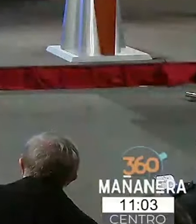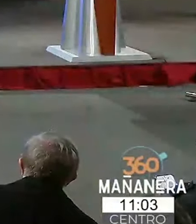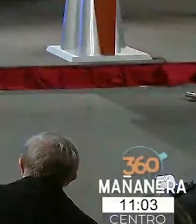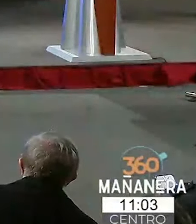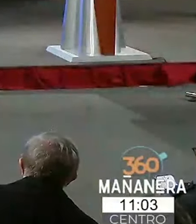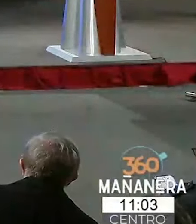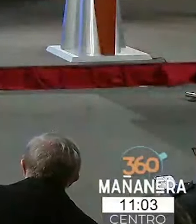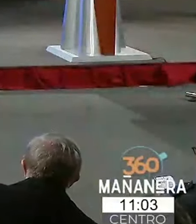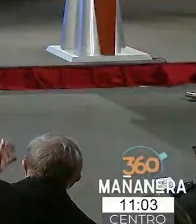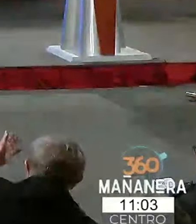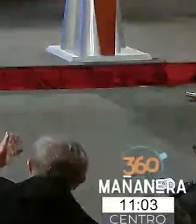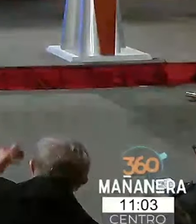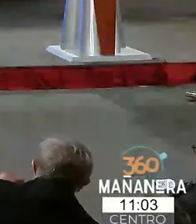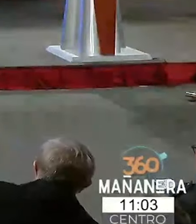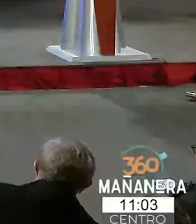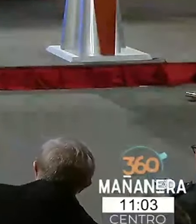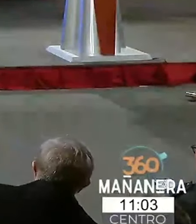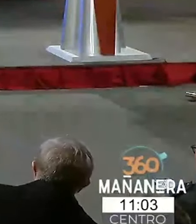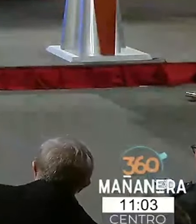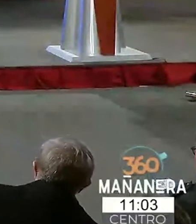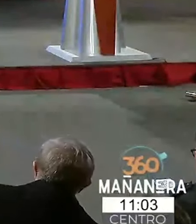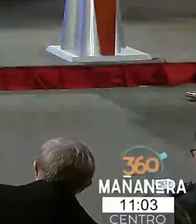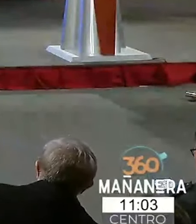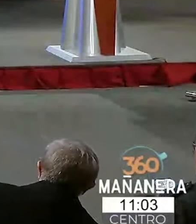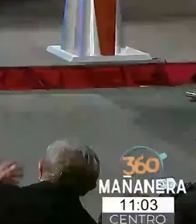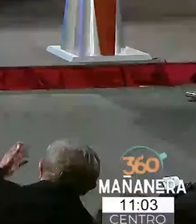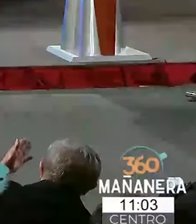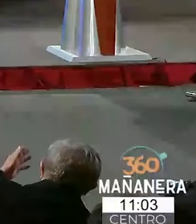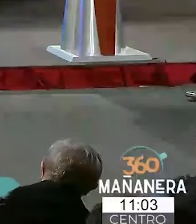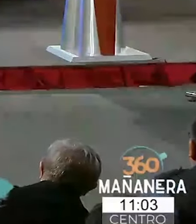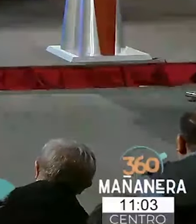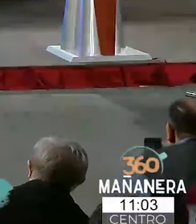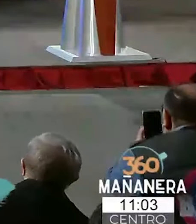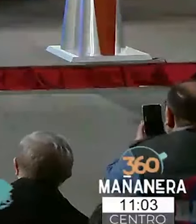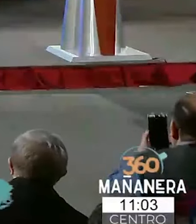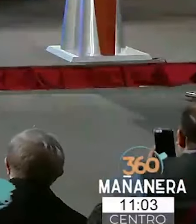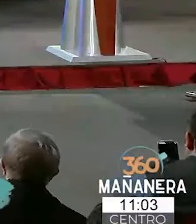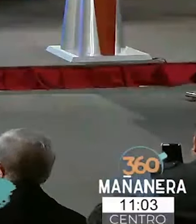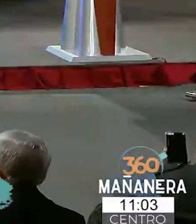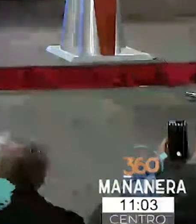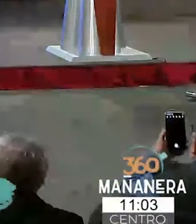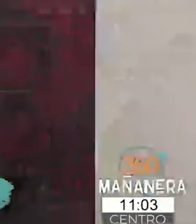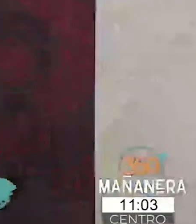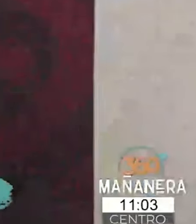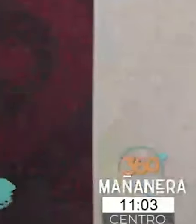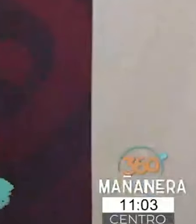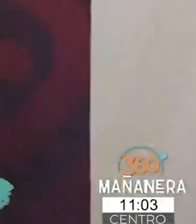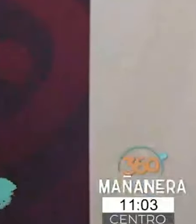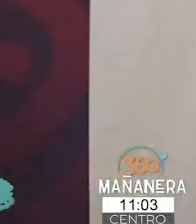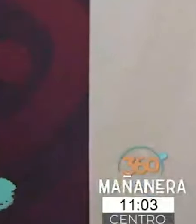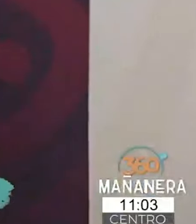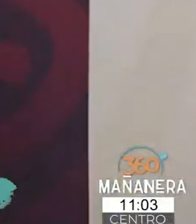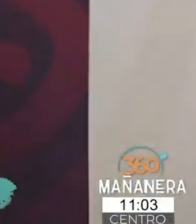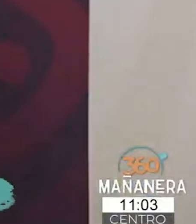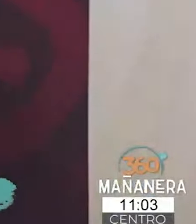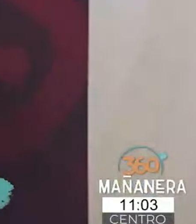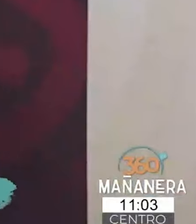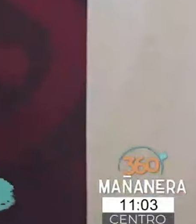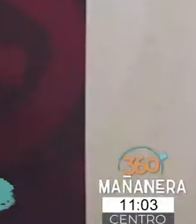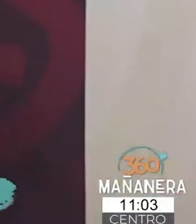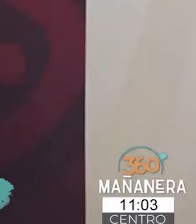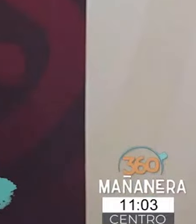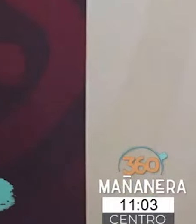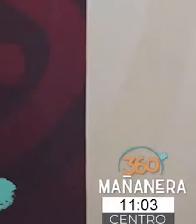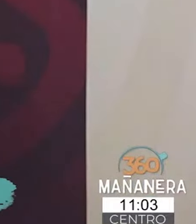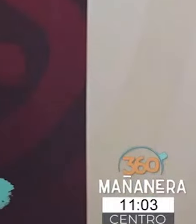tendrán todos los beneficiarios del IMSS, del IMSS Bienestar. Y decirlo, es un esfuerzo con